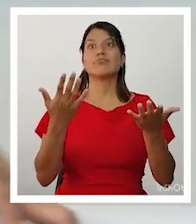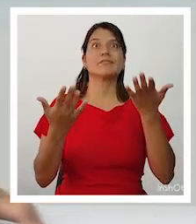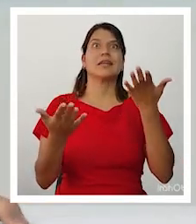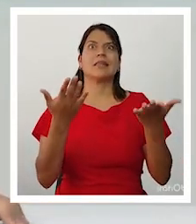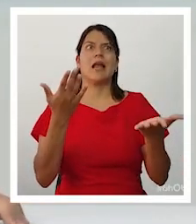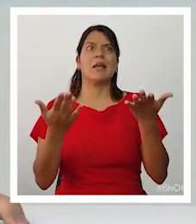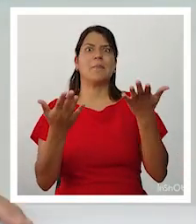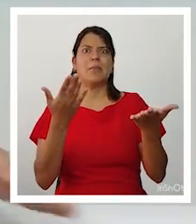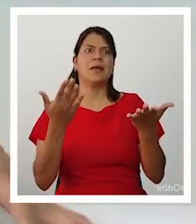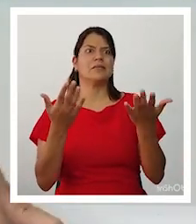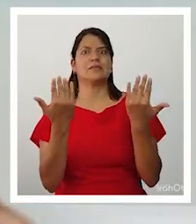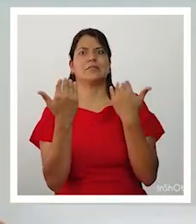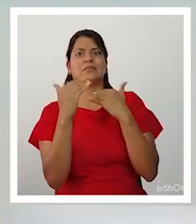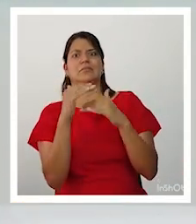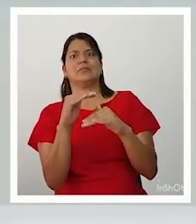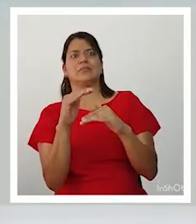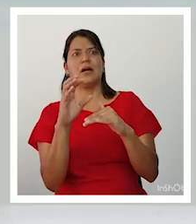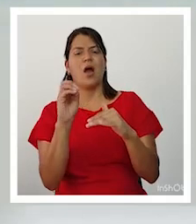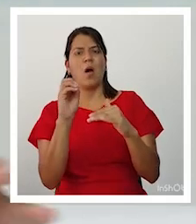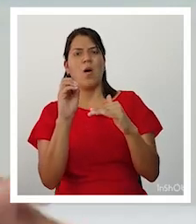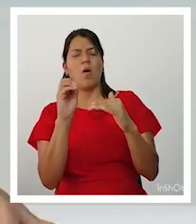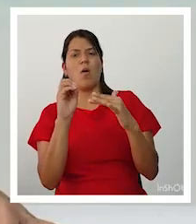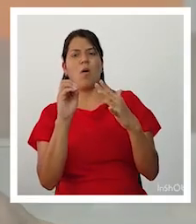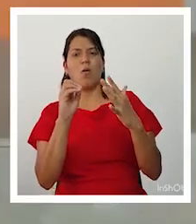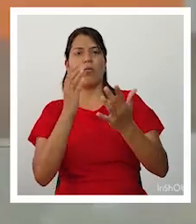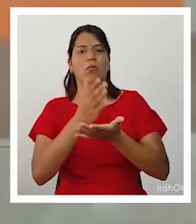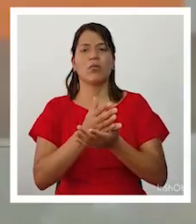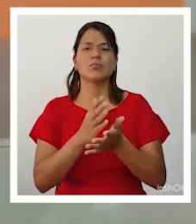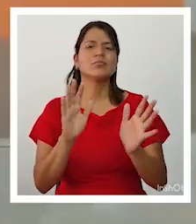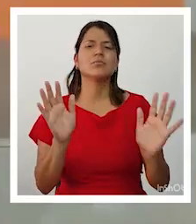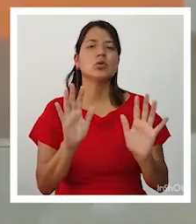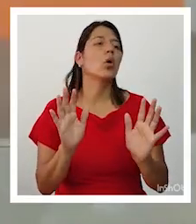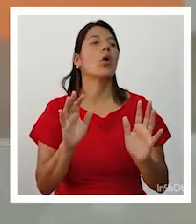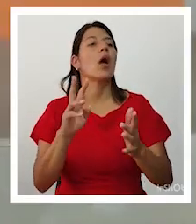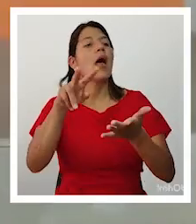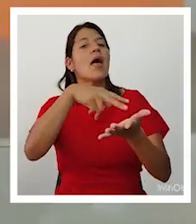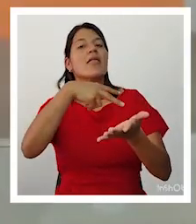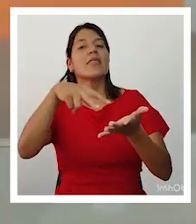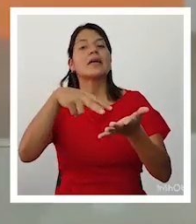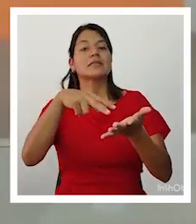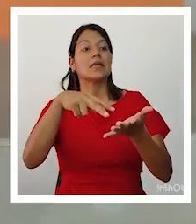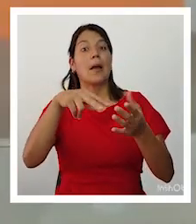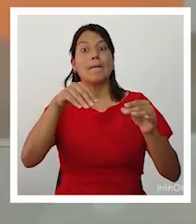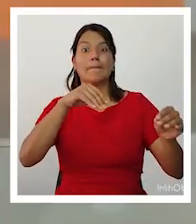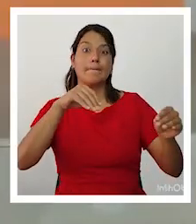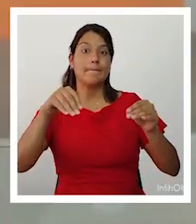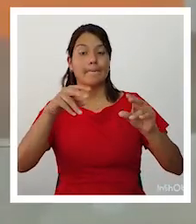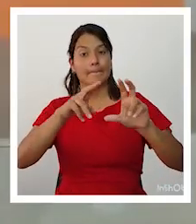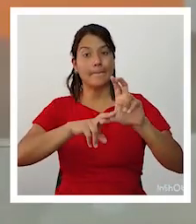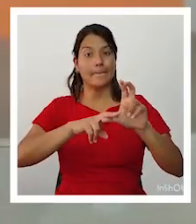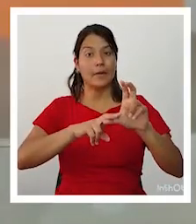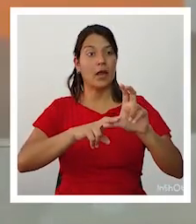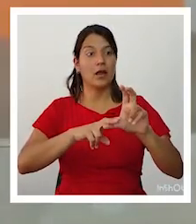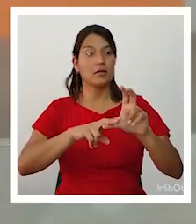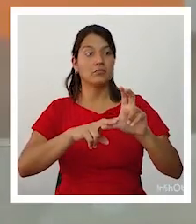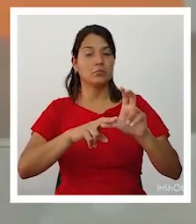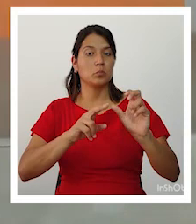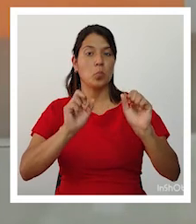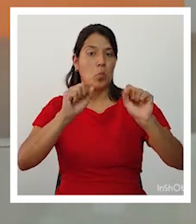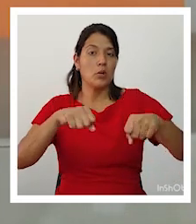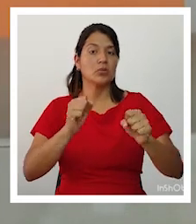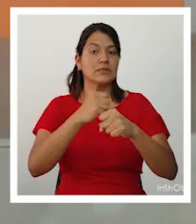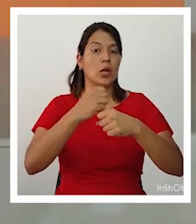a segmentar, sino que la danza lo que ven personas y ante todo somos personas.